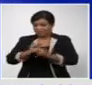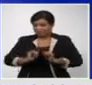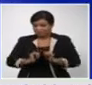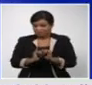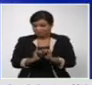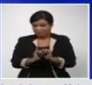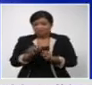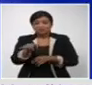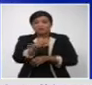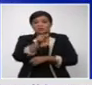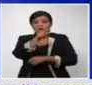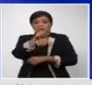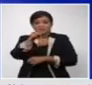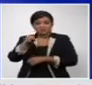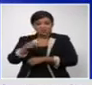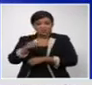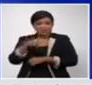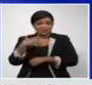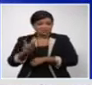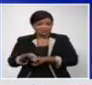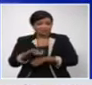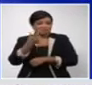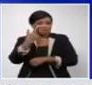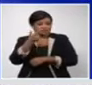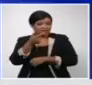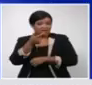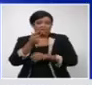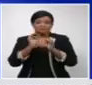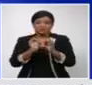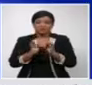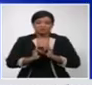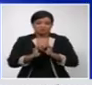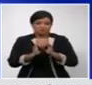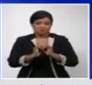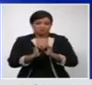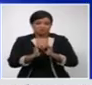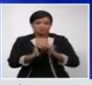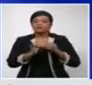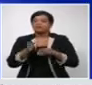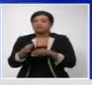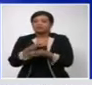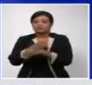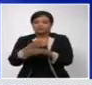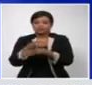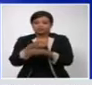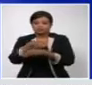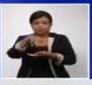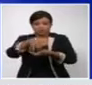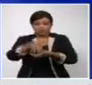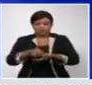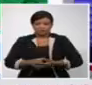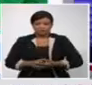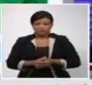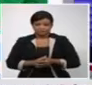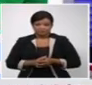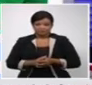las personas que siguen la información en diferentes lugares. Bueno, hoy